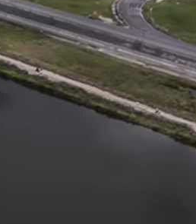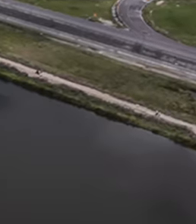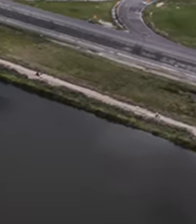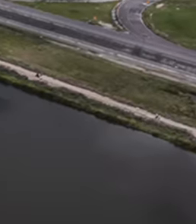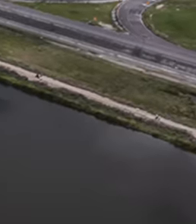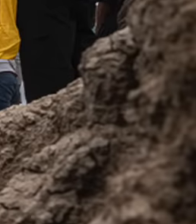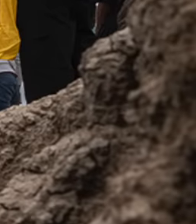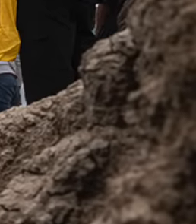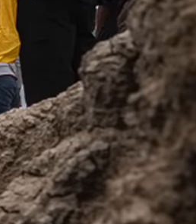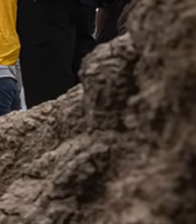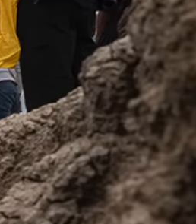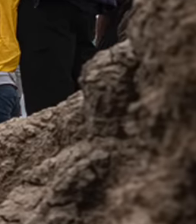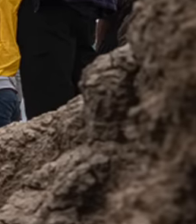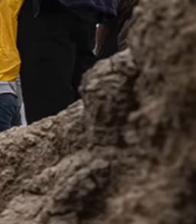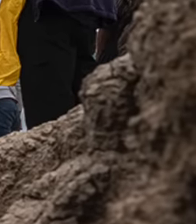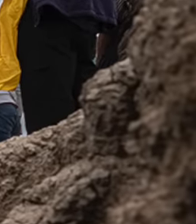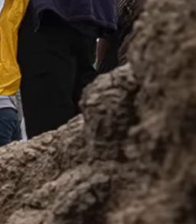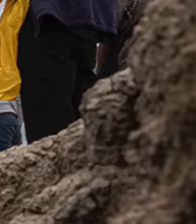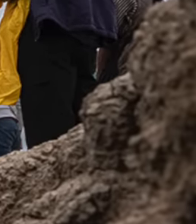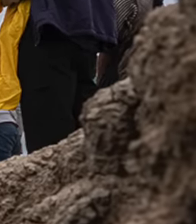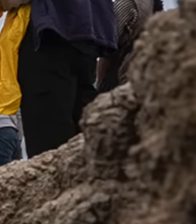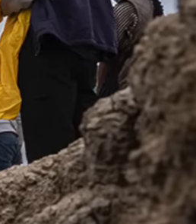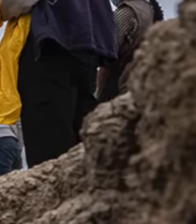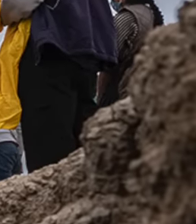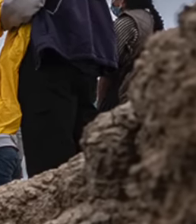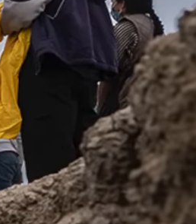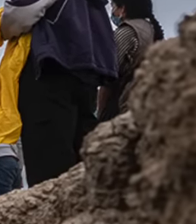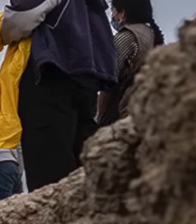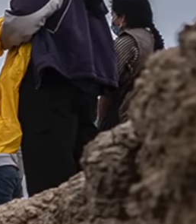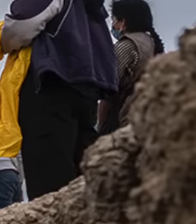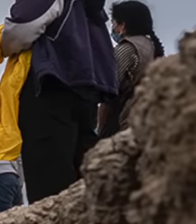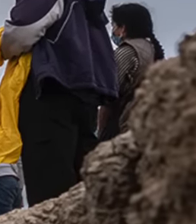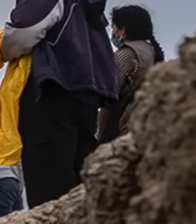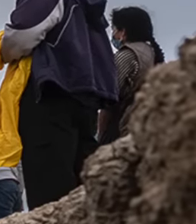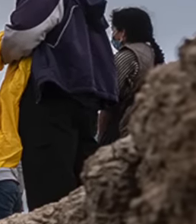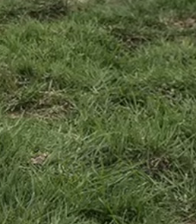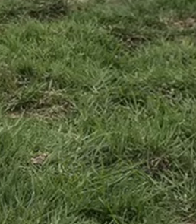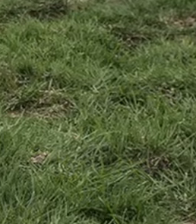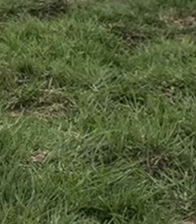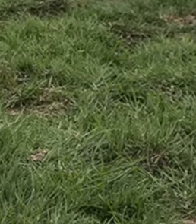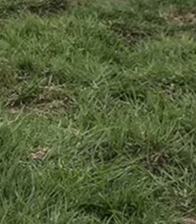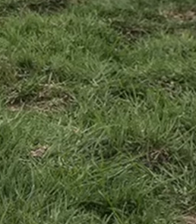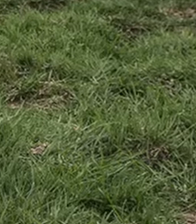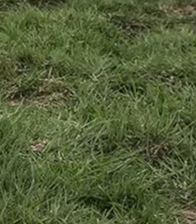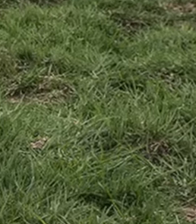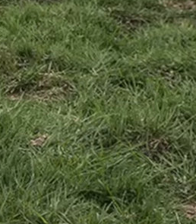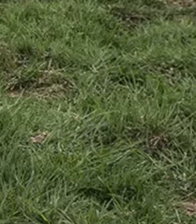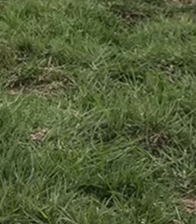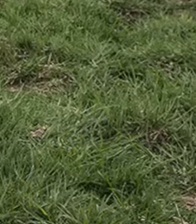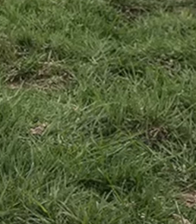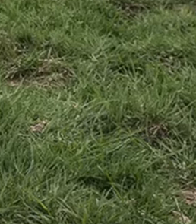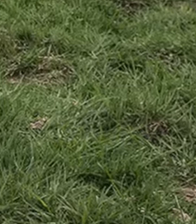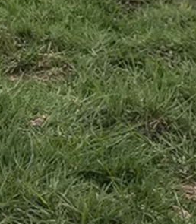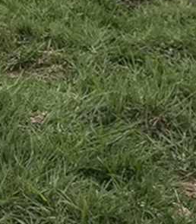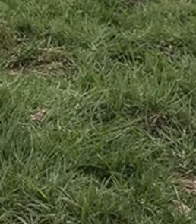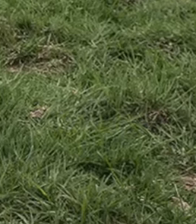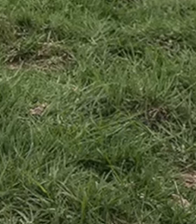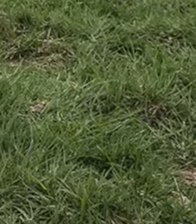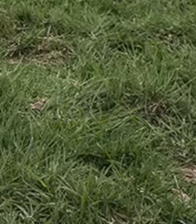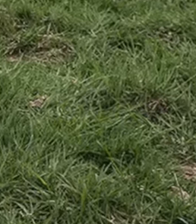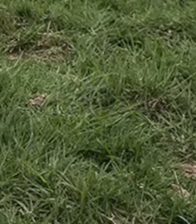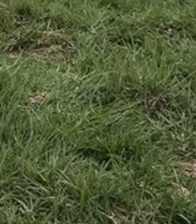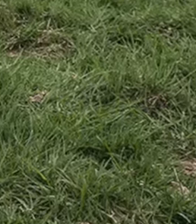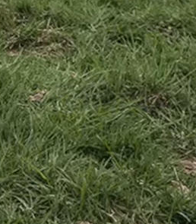pudiera tener. Acusan que se debe al proyecto de desecación de la zona que dejó el